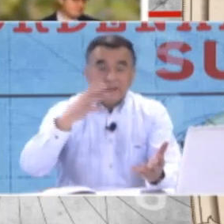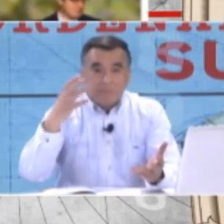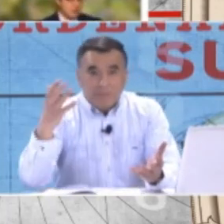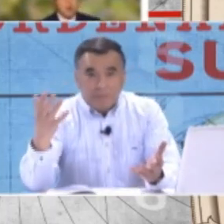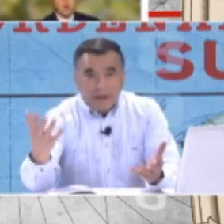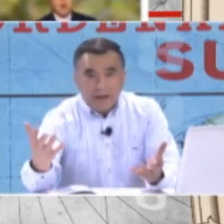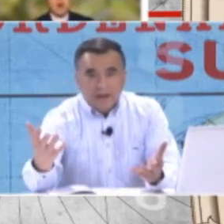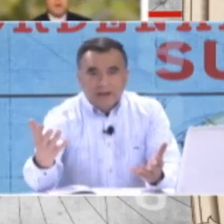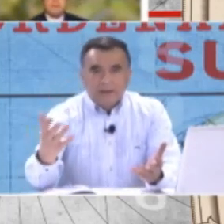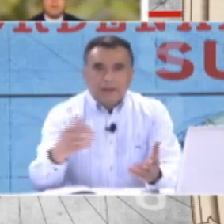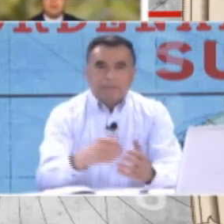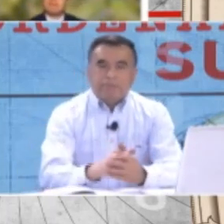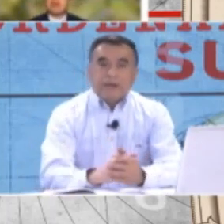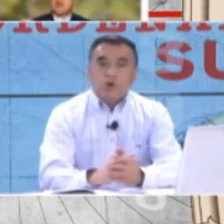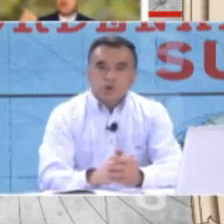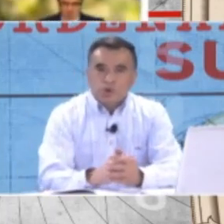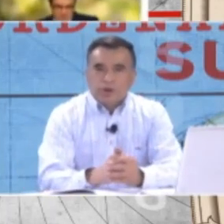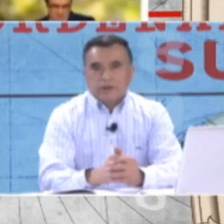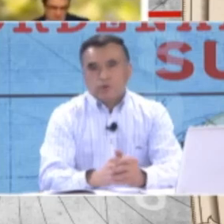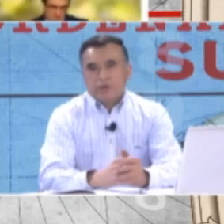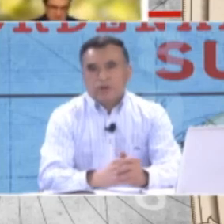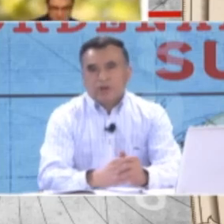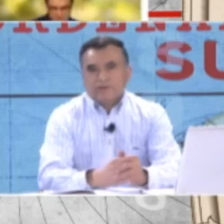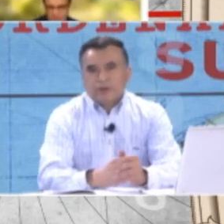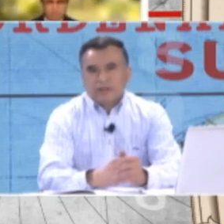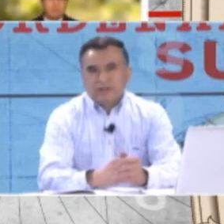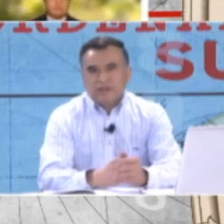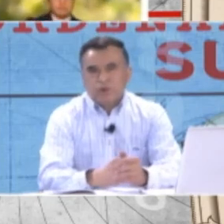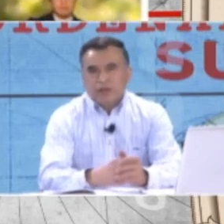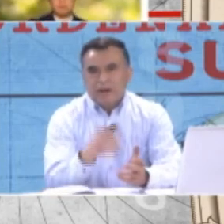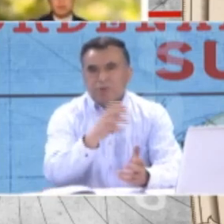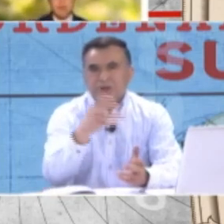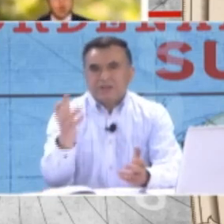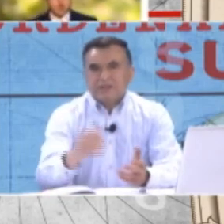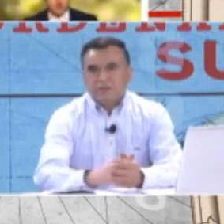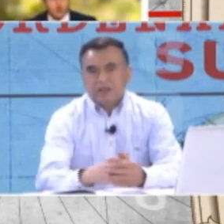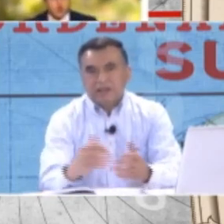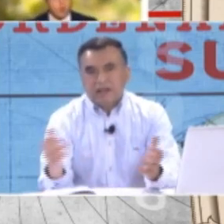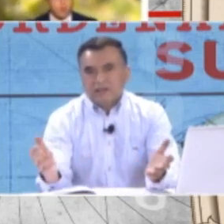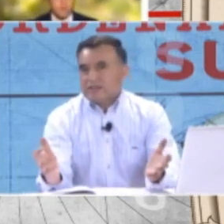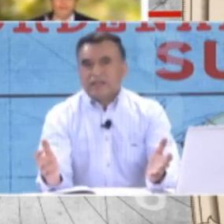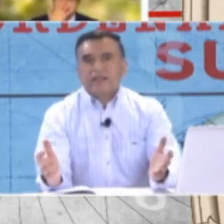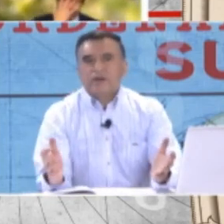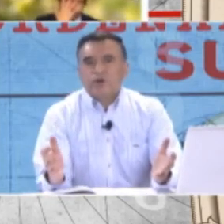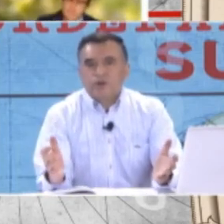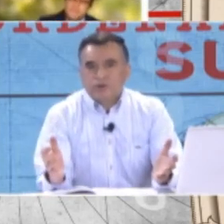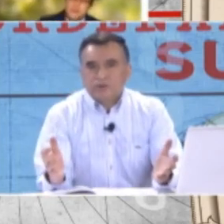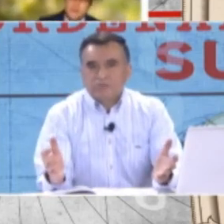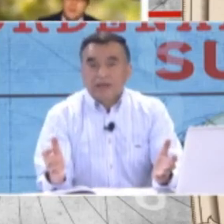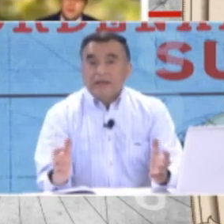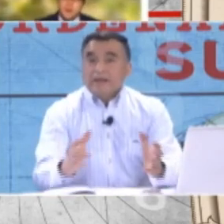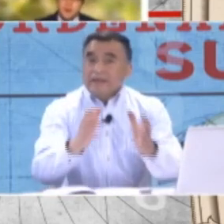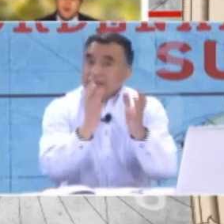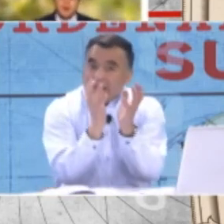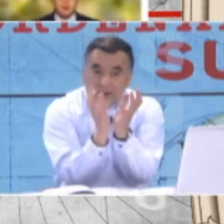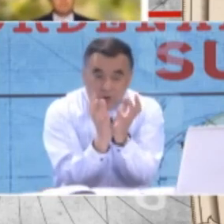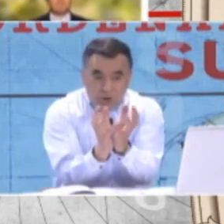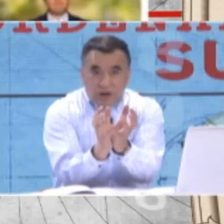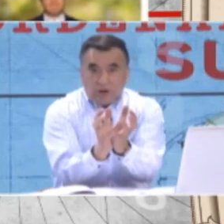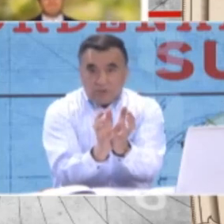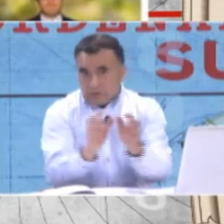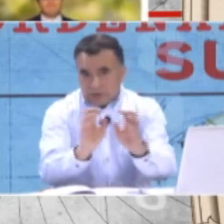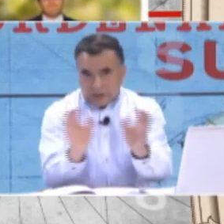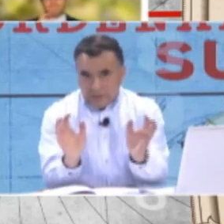para este papel penoso que asumieron las fuerzas de seguridad, policías y militares, hasta el día de hoy.